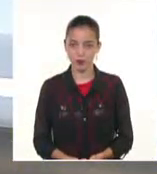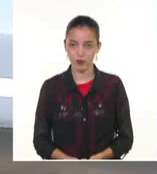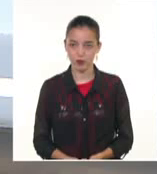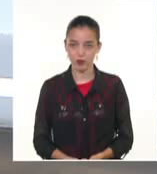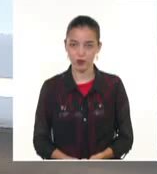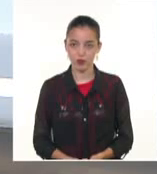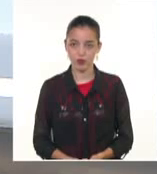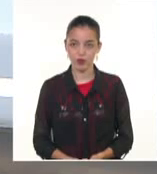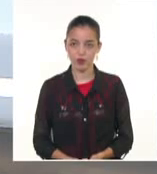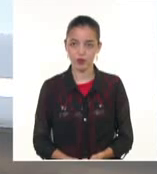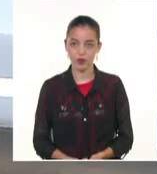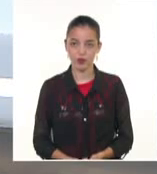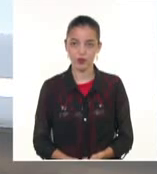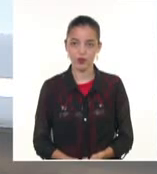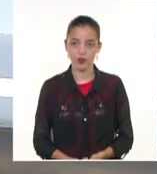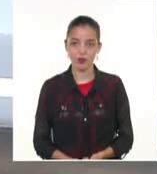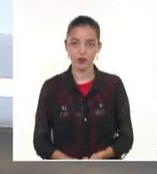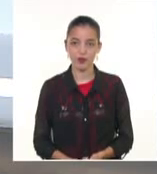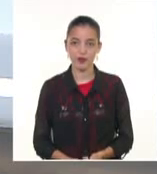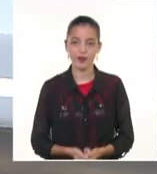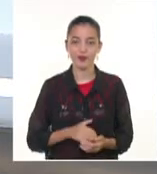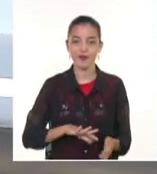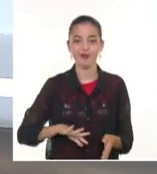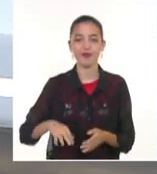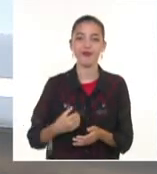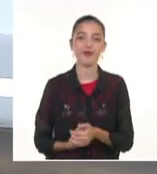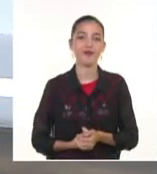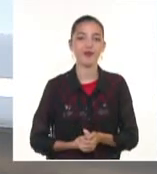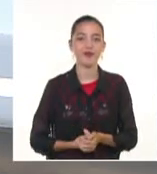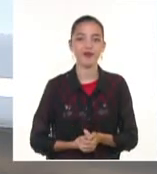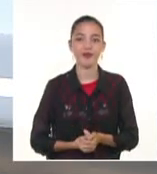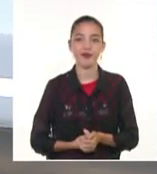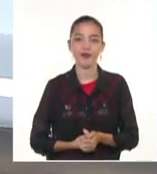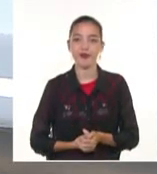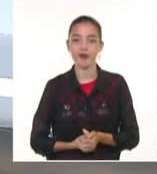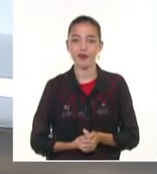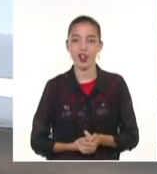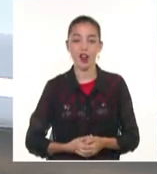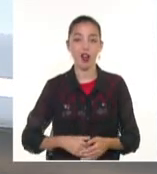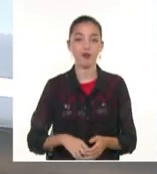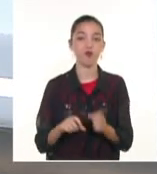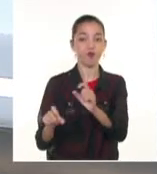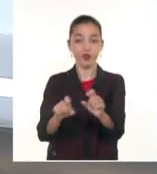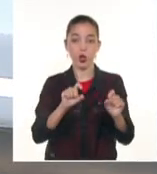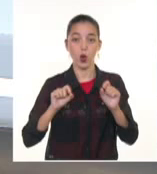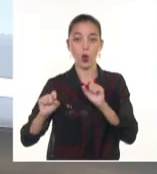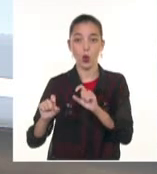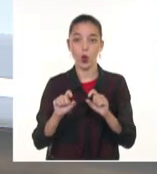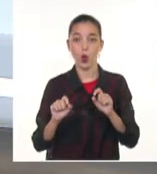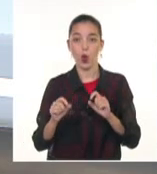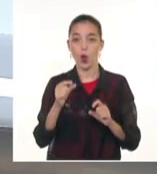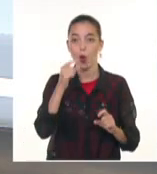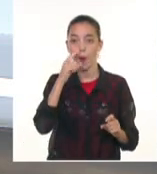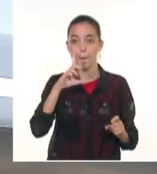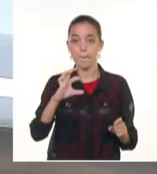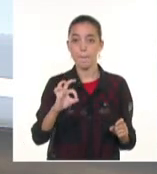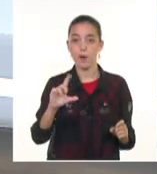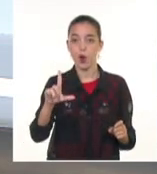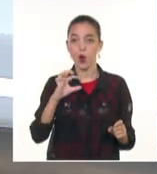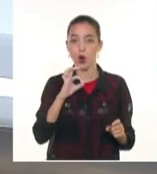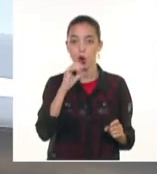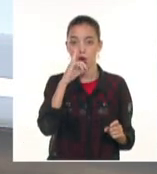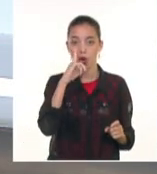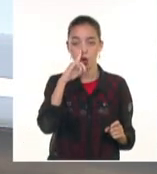Bueno, y hoy nuevamente hay actividad en la Liga de Campeones de Fútbol. En estos momentos juegan Bolonia y Shakhtar Donetsk y Sparta de Praga frente al Red